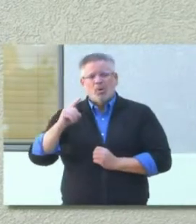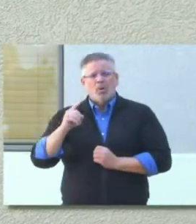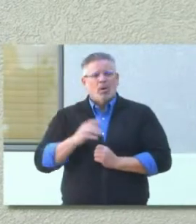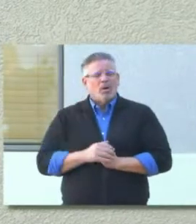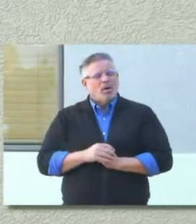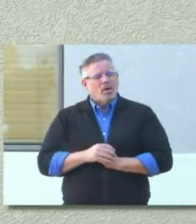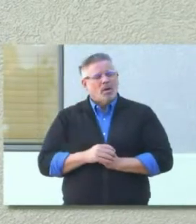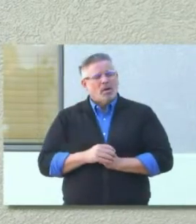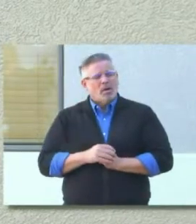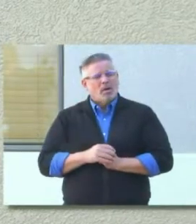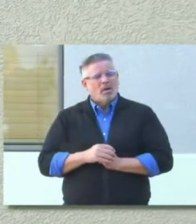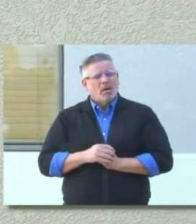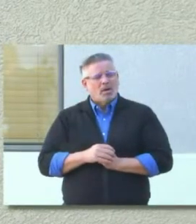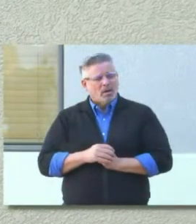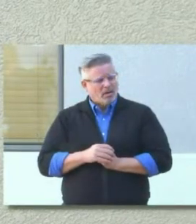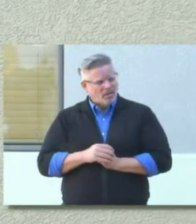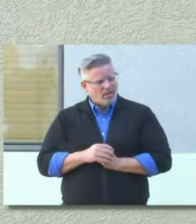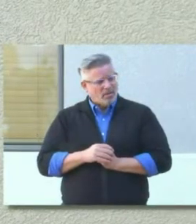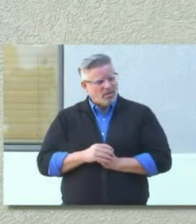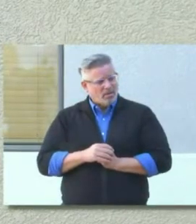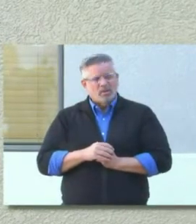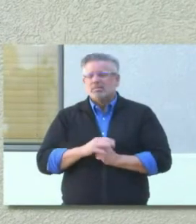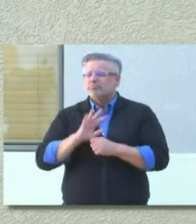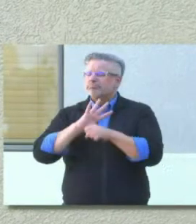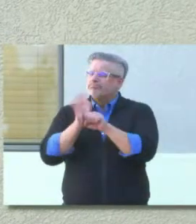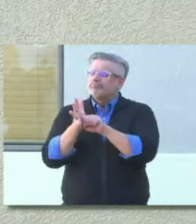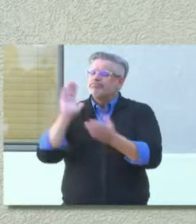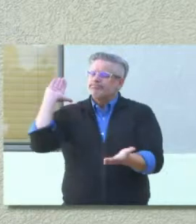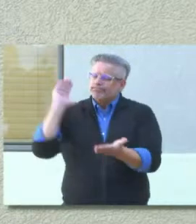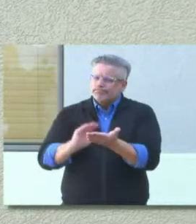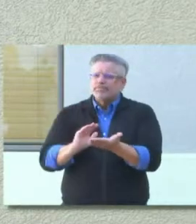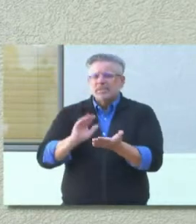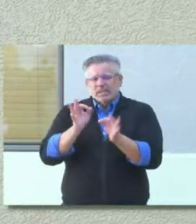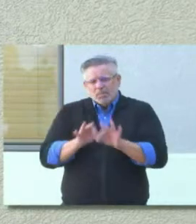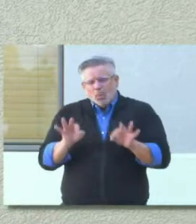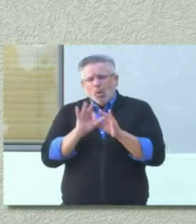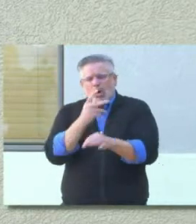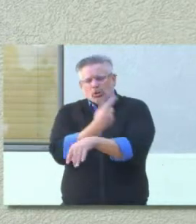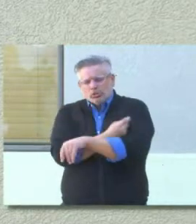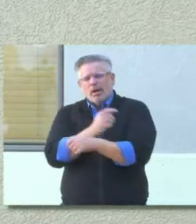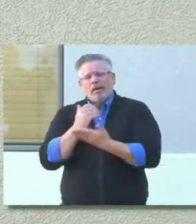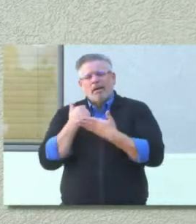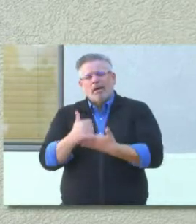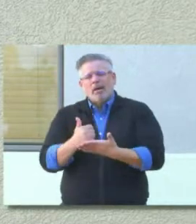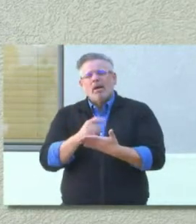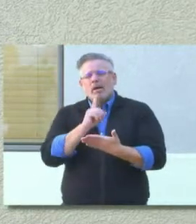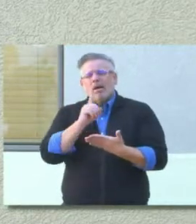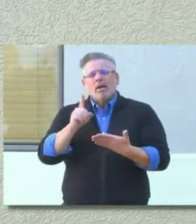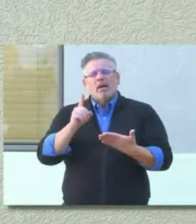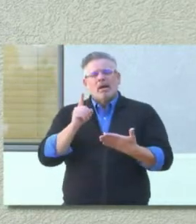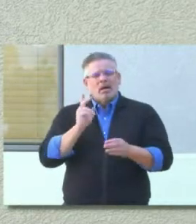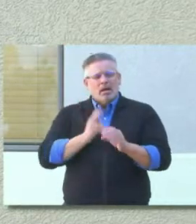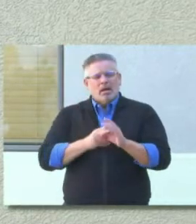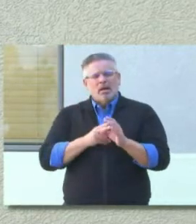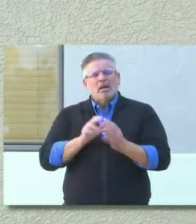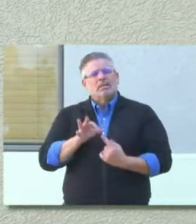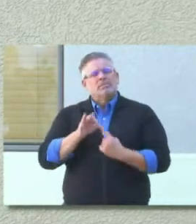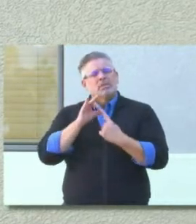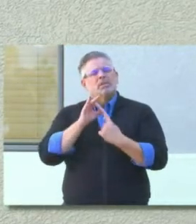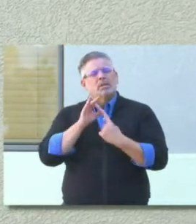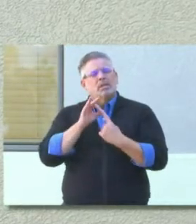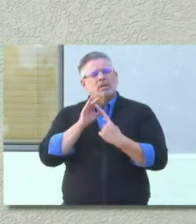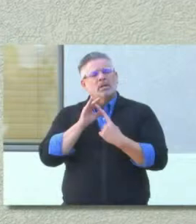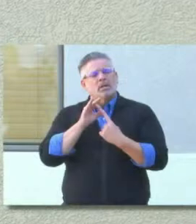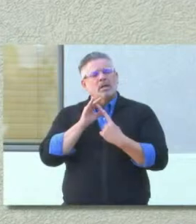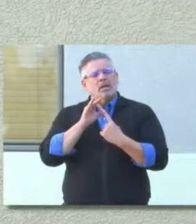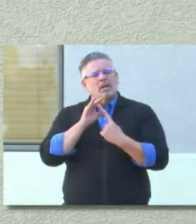fin poner un fin a esta pandemia. Todos lo sabemos y pedimos a todos que hagan su parte, especialmente en